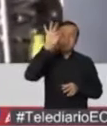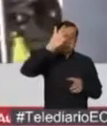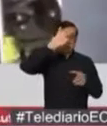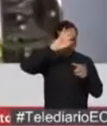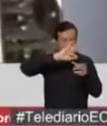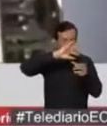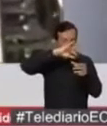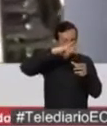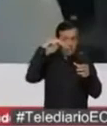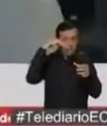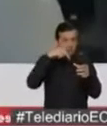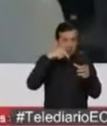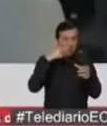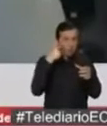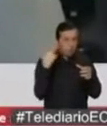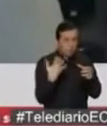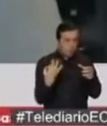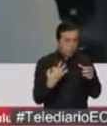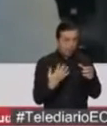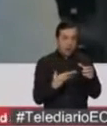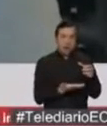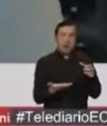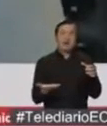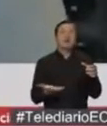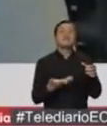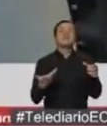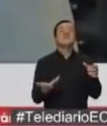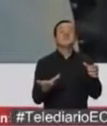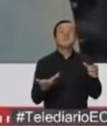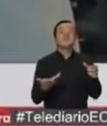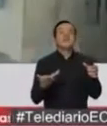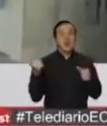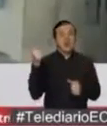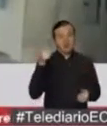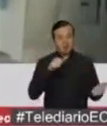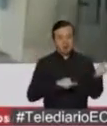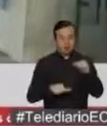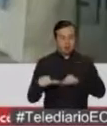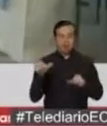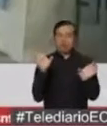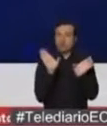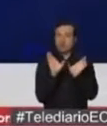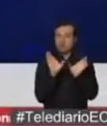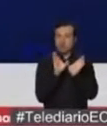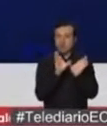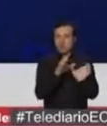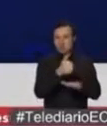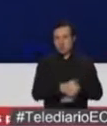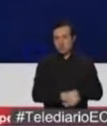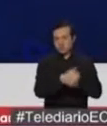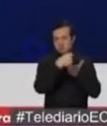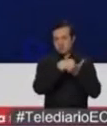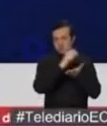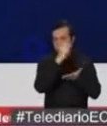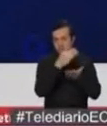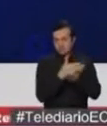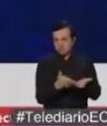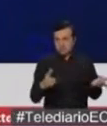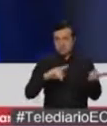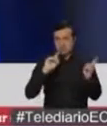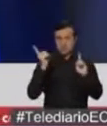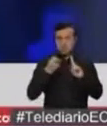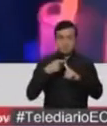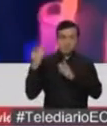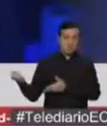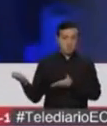poder obtener una mejor calidad de la muestra. Estas muestras se las realizará en los laboratorios certificados por las autoridades sanitarias. El